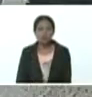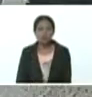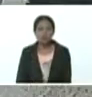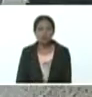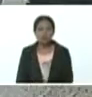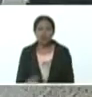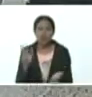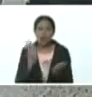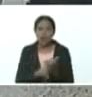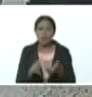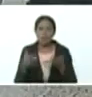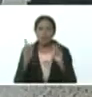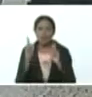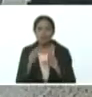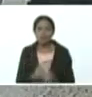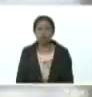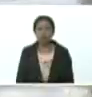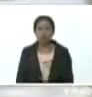Aprobado.